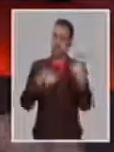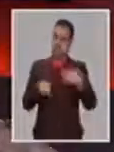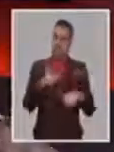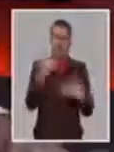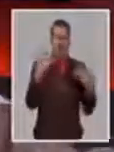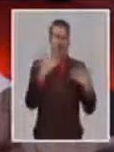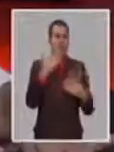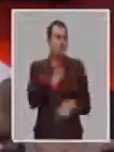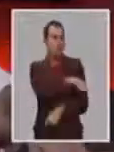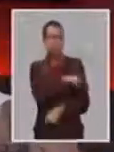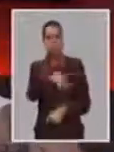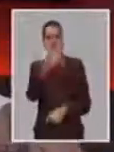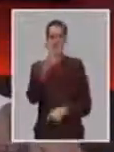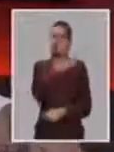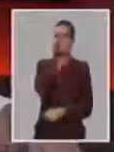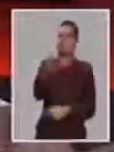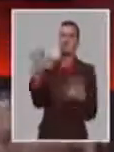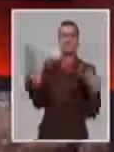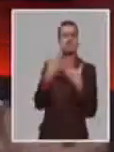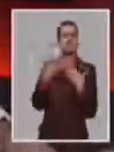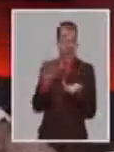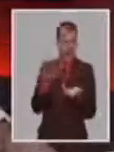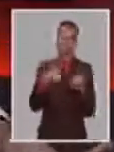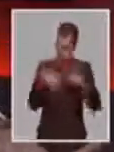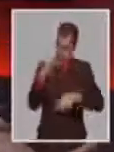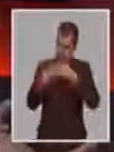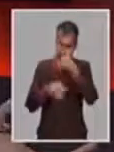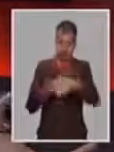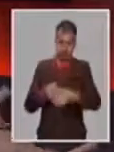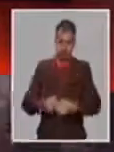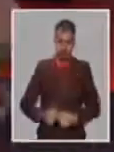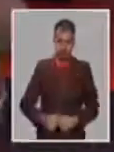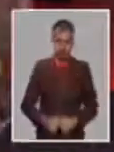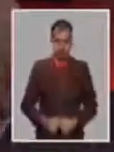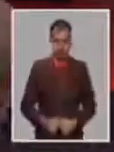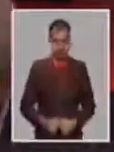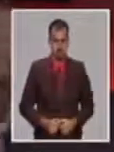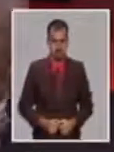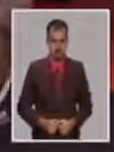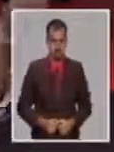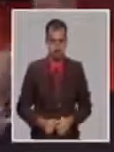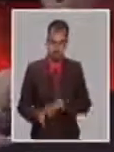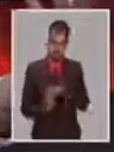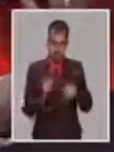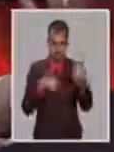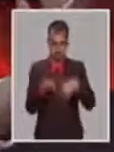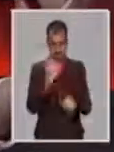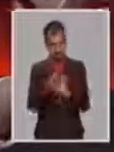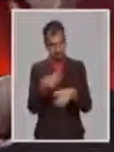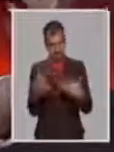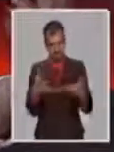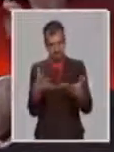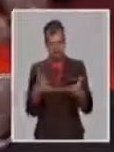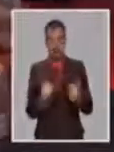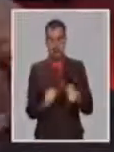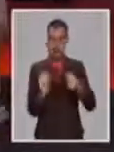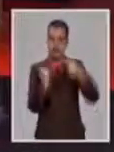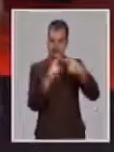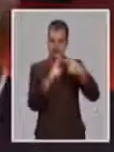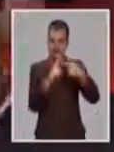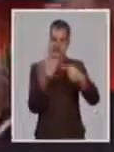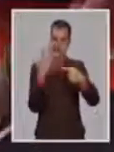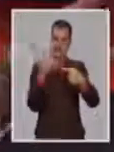dónde dirigirse, qué hacer. Lo primero que está ocurriendo ya, como te decía, es ese proceso de identificación de